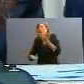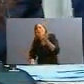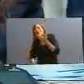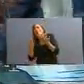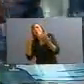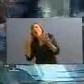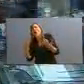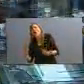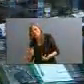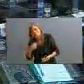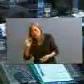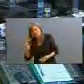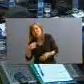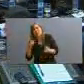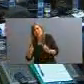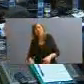jueces?